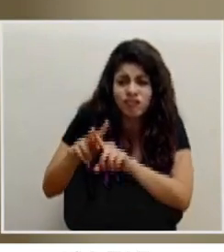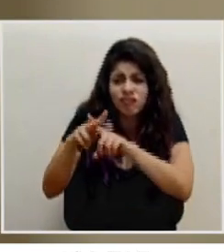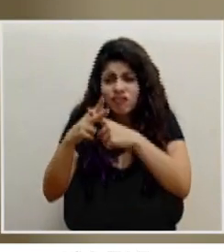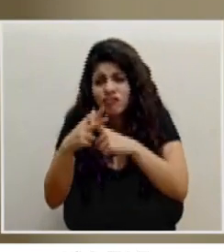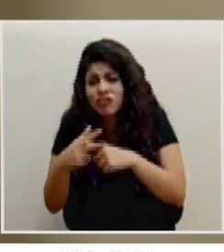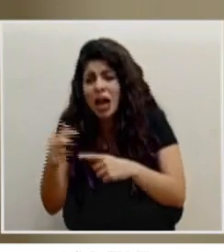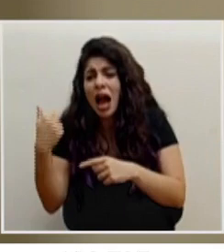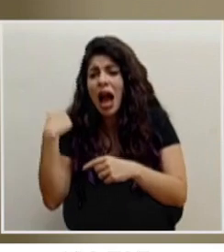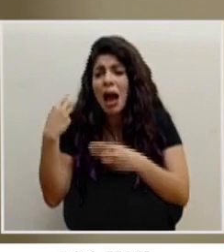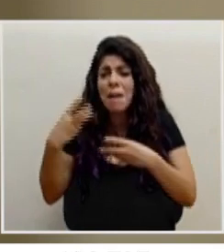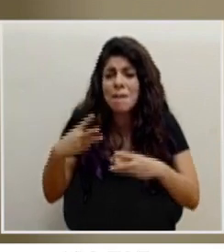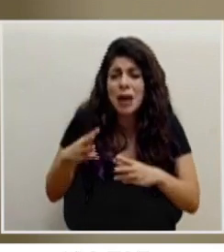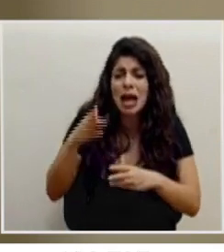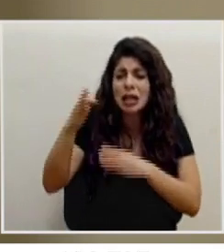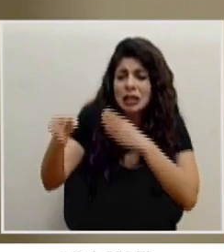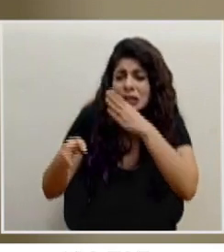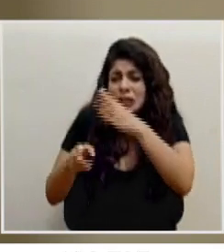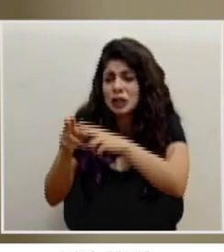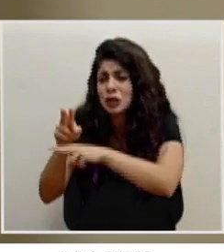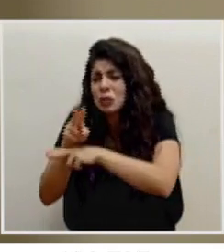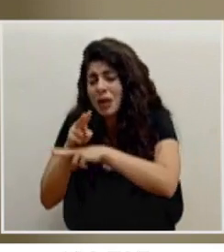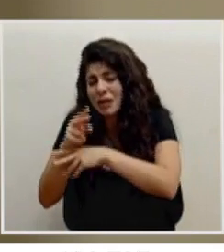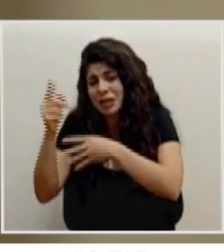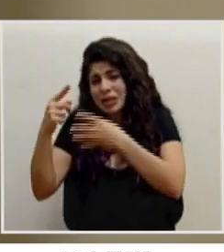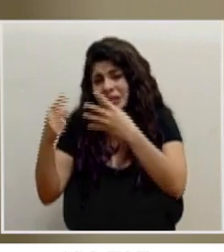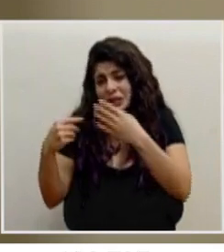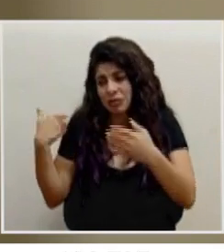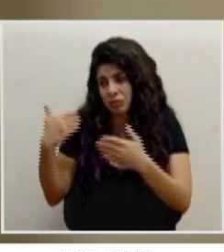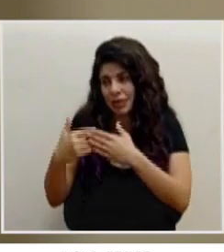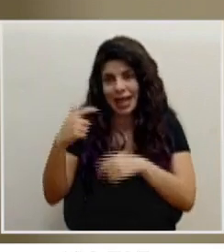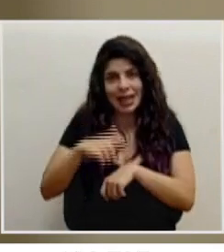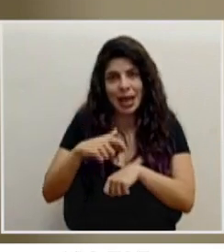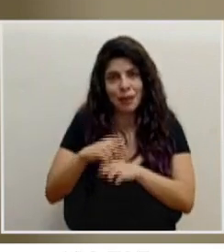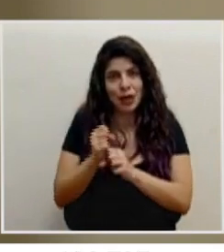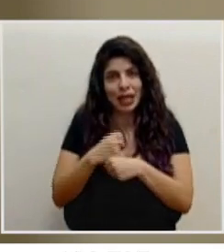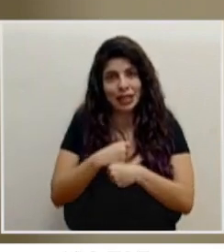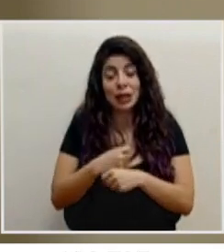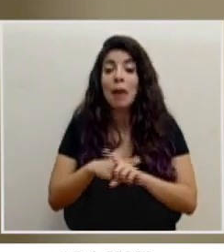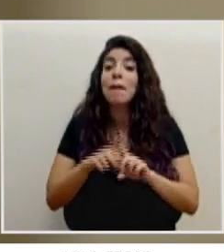mecanismos de supervisión que se han establecido en todo ese tiempo. Sin embargo, es